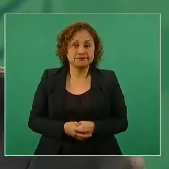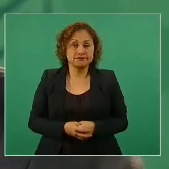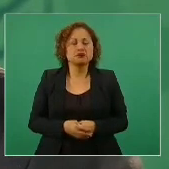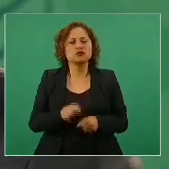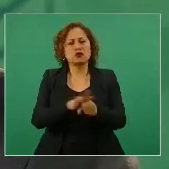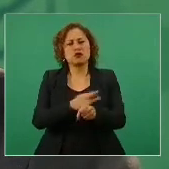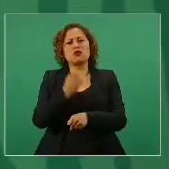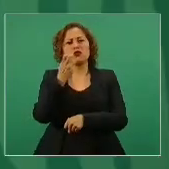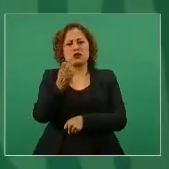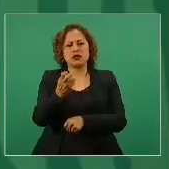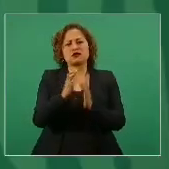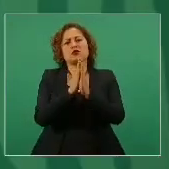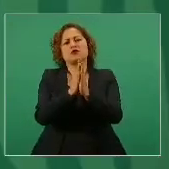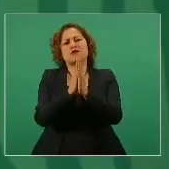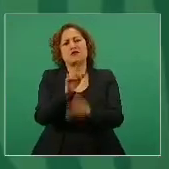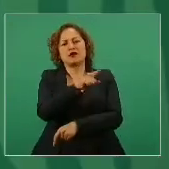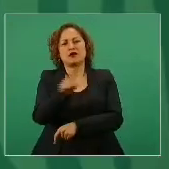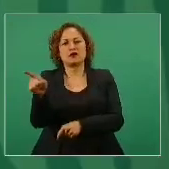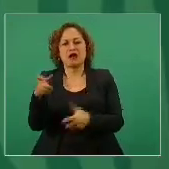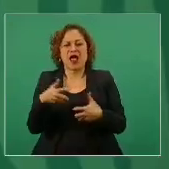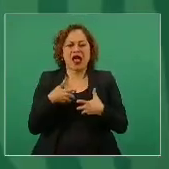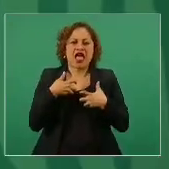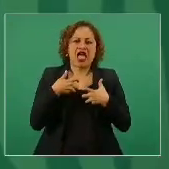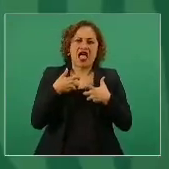Entonces, no engancharse.